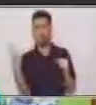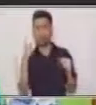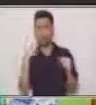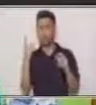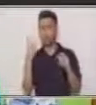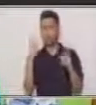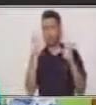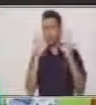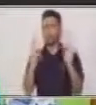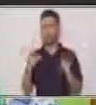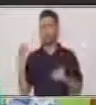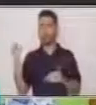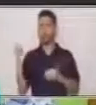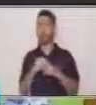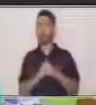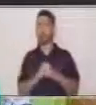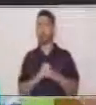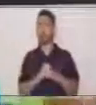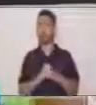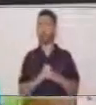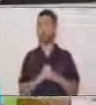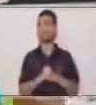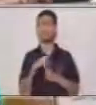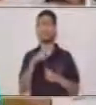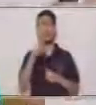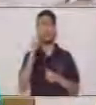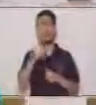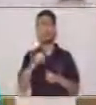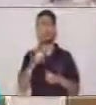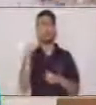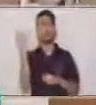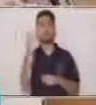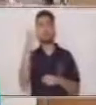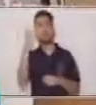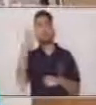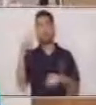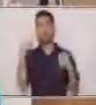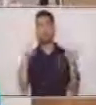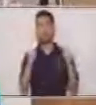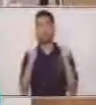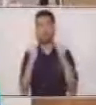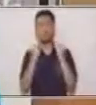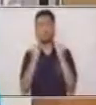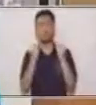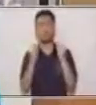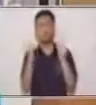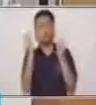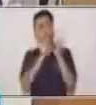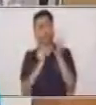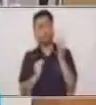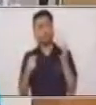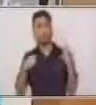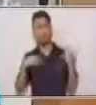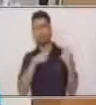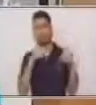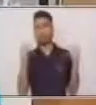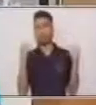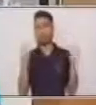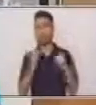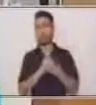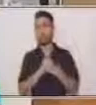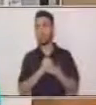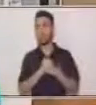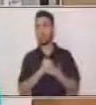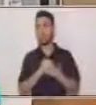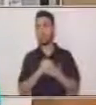figuras geométricas. Las figuras geométricas son básicas para la elaboración de muchos de los dibujos que nosotros realizamos.